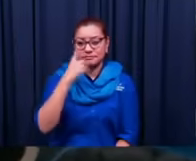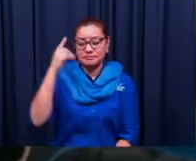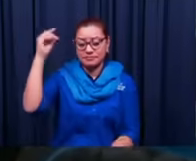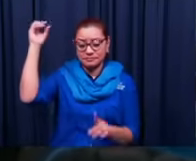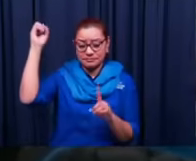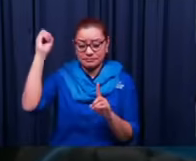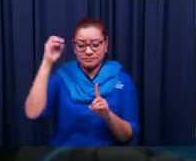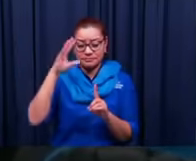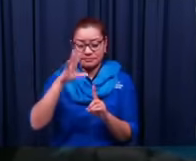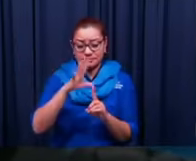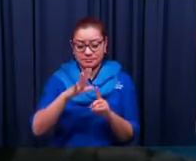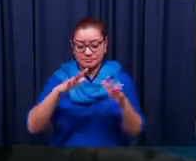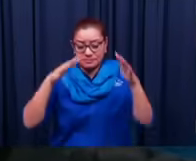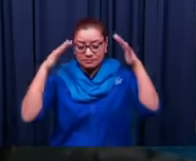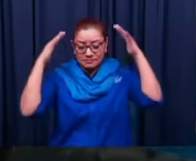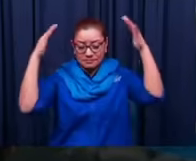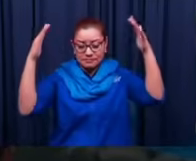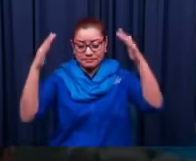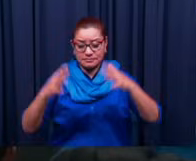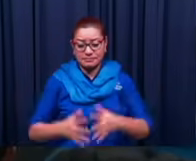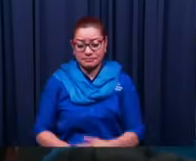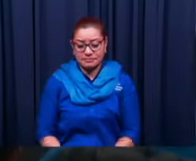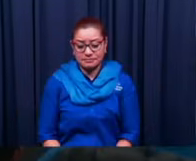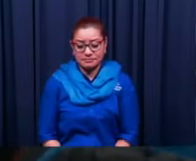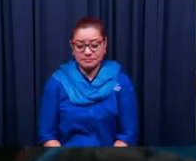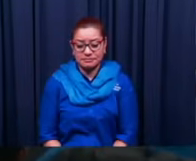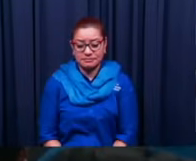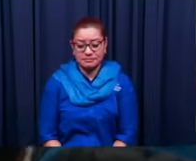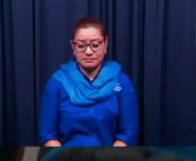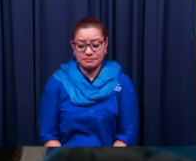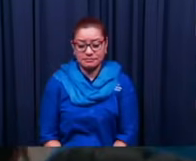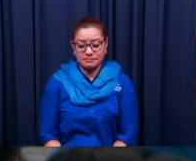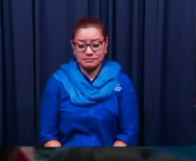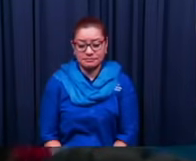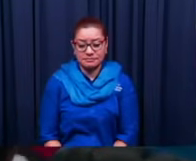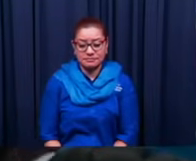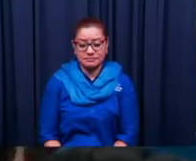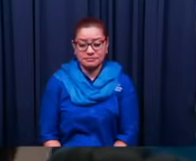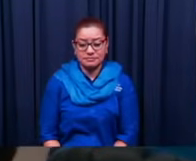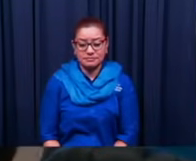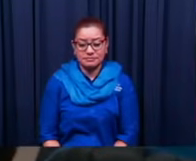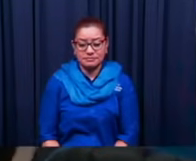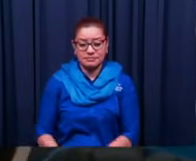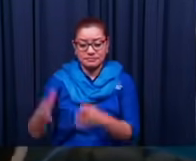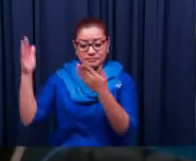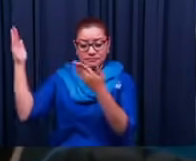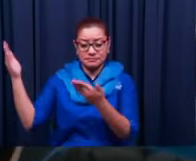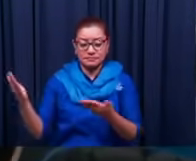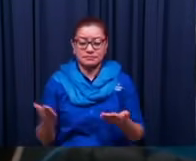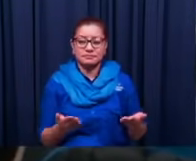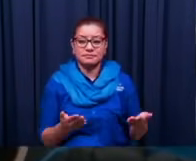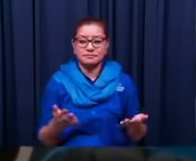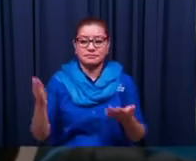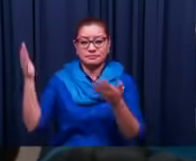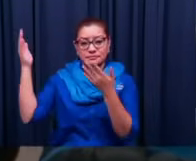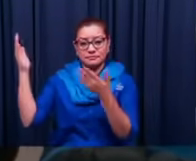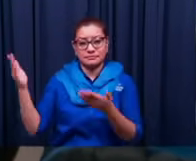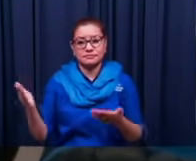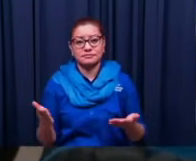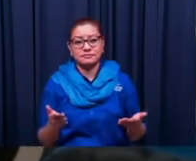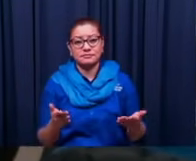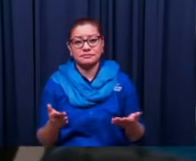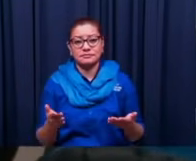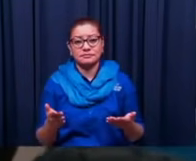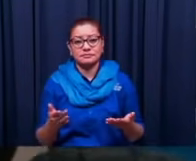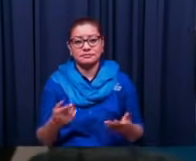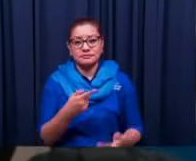bendición, gloria a Dios. Tú vienes también a recibir al Señor, bienvenido hermano, Dios te bendiga. ¿Habrá